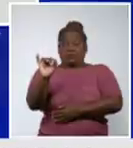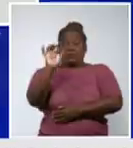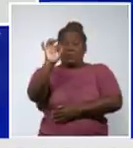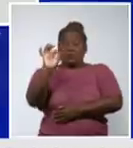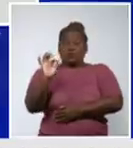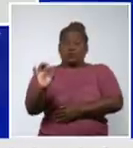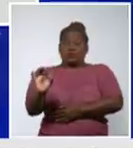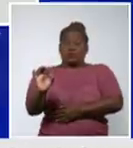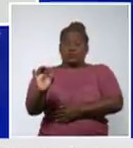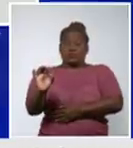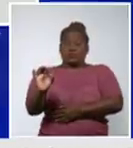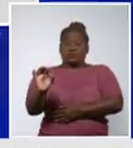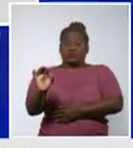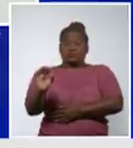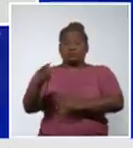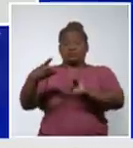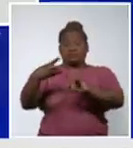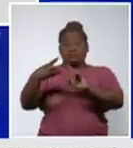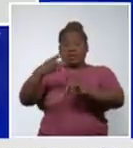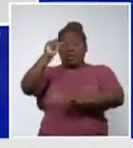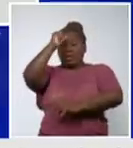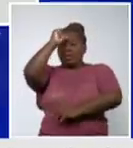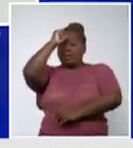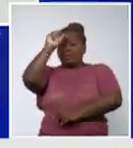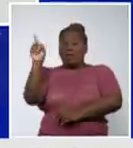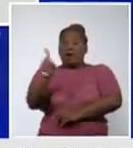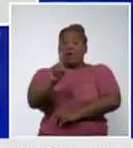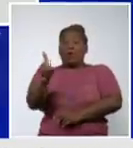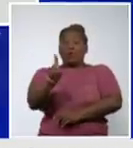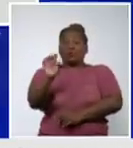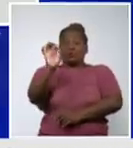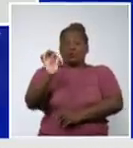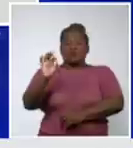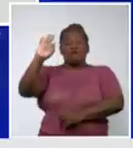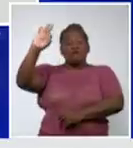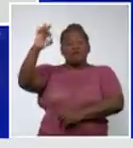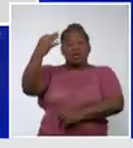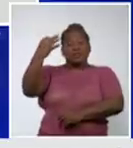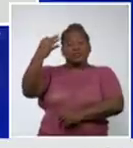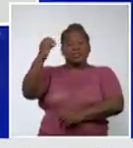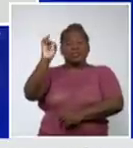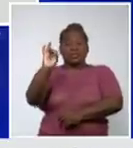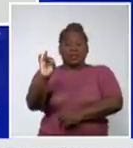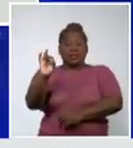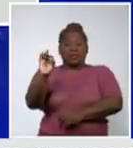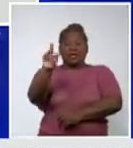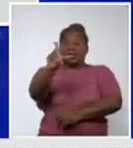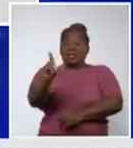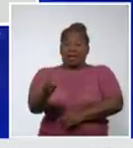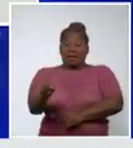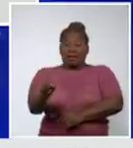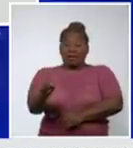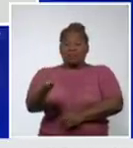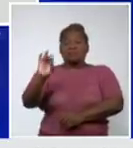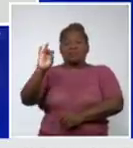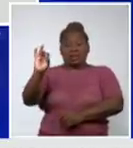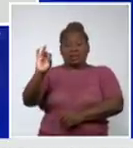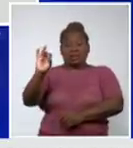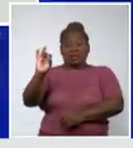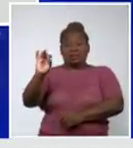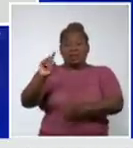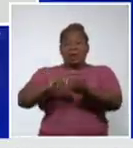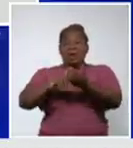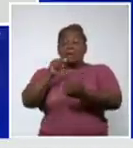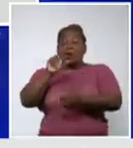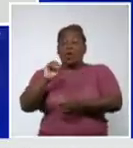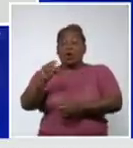16%, después la India con el 11%, Francia con el 7%, Italia con el 7%, Polonia con el 5%,